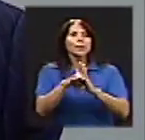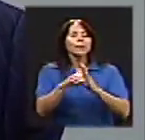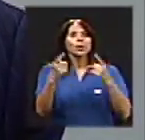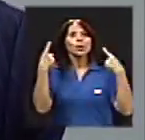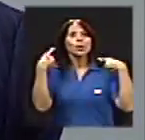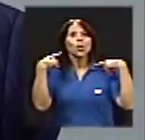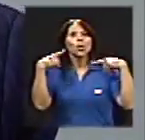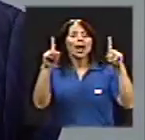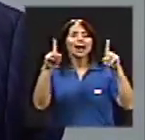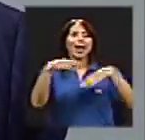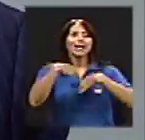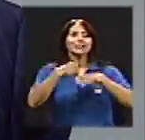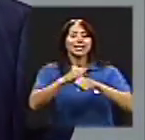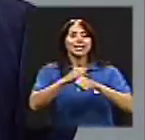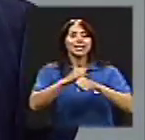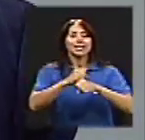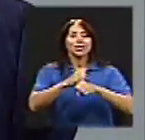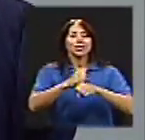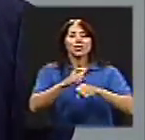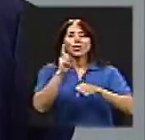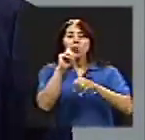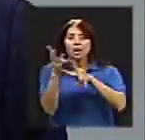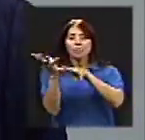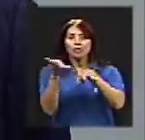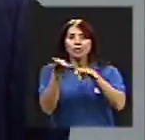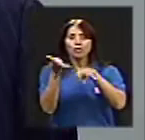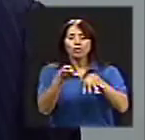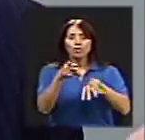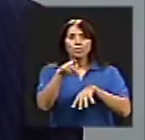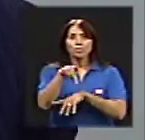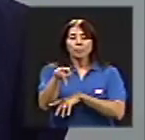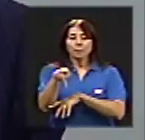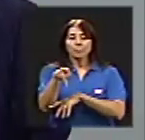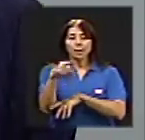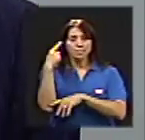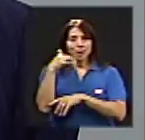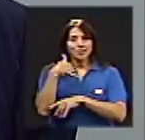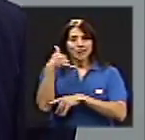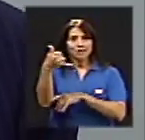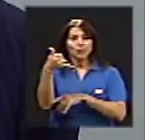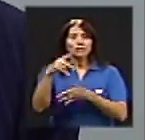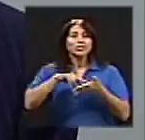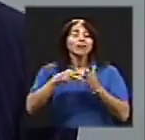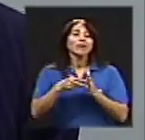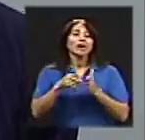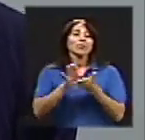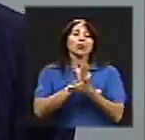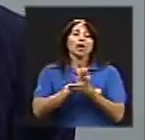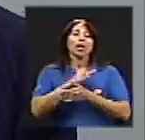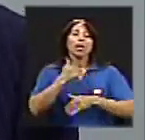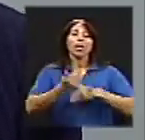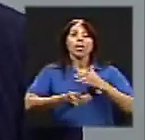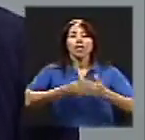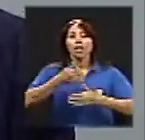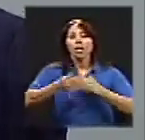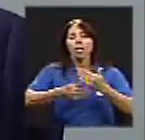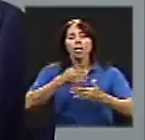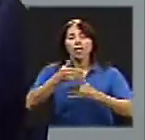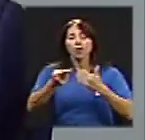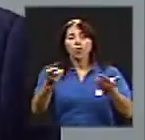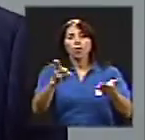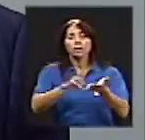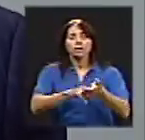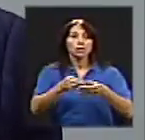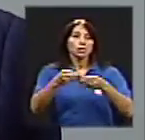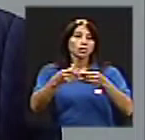APP, de una aplicación para teléfono, nos lleva a un proceso de contratación enorme, ¿ya?, para algo que es relativamente